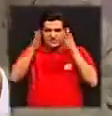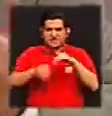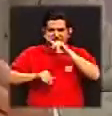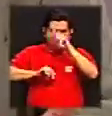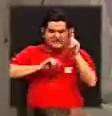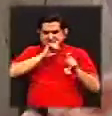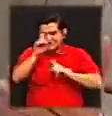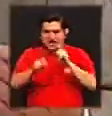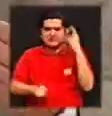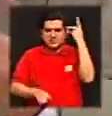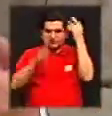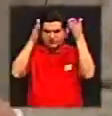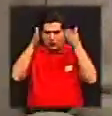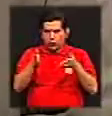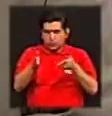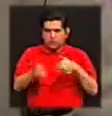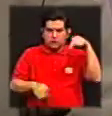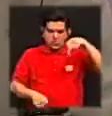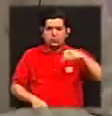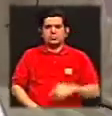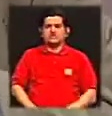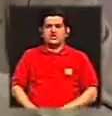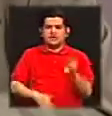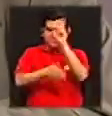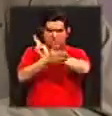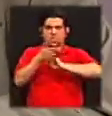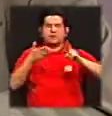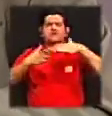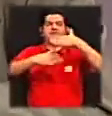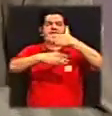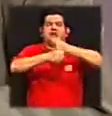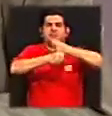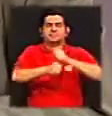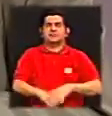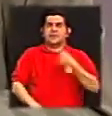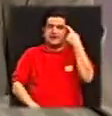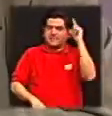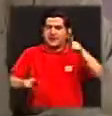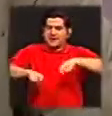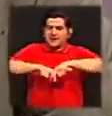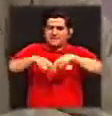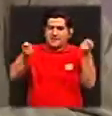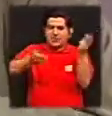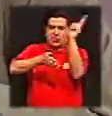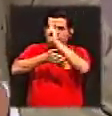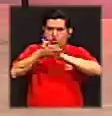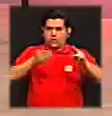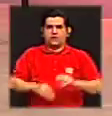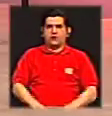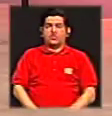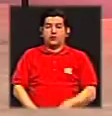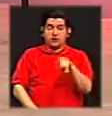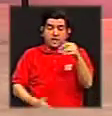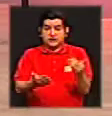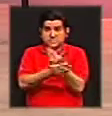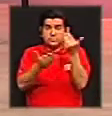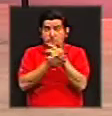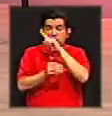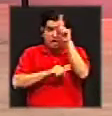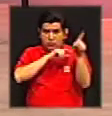estadísticos, politólogos de esta casa de estudios hizo para el semanario Universidad, que es la más reciente